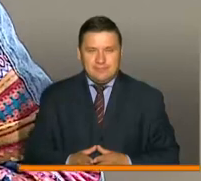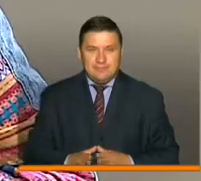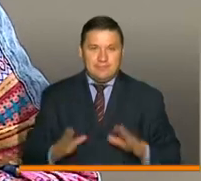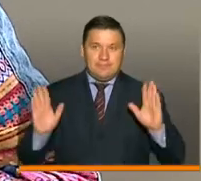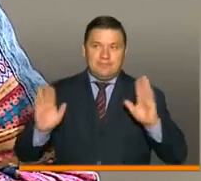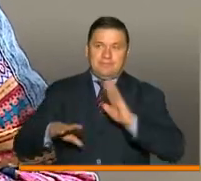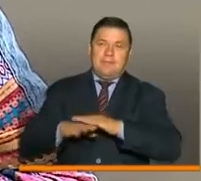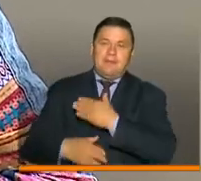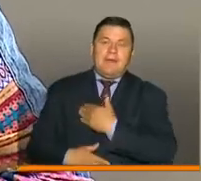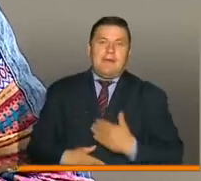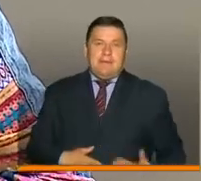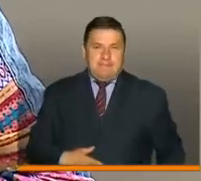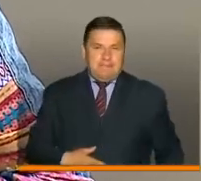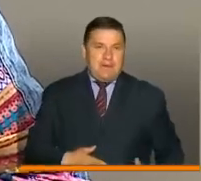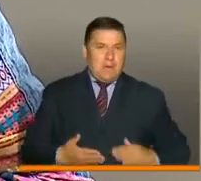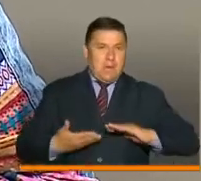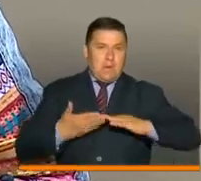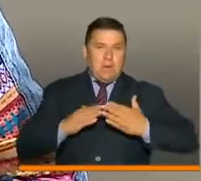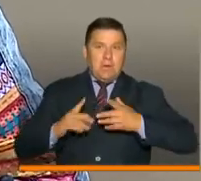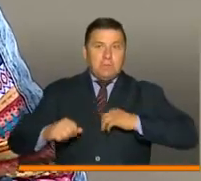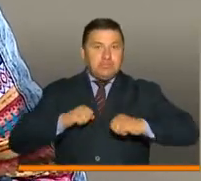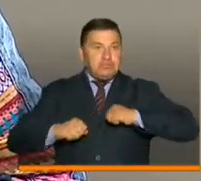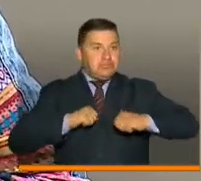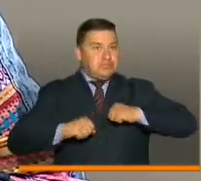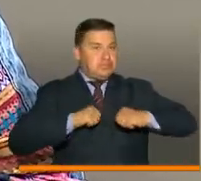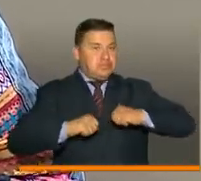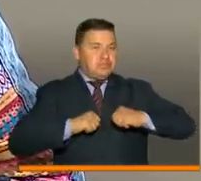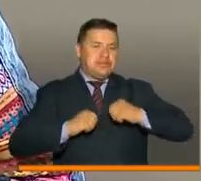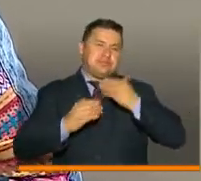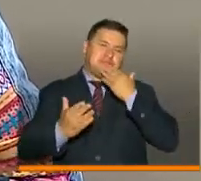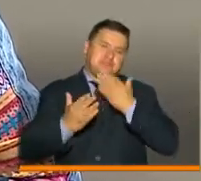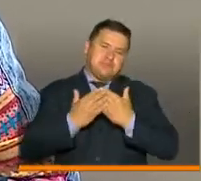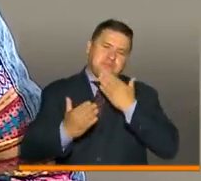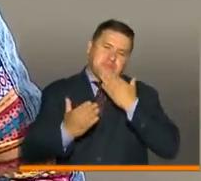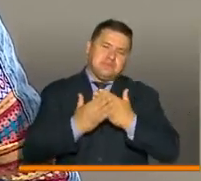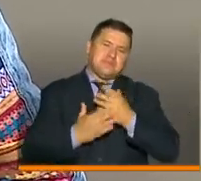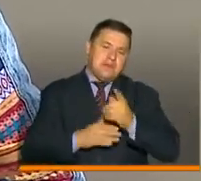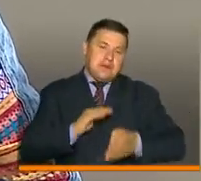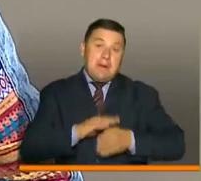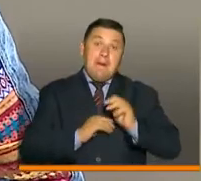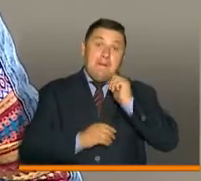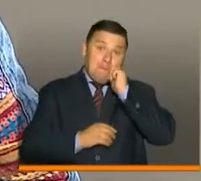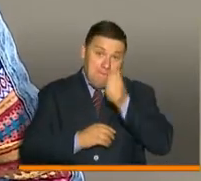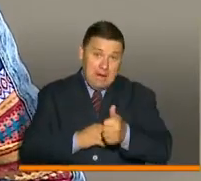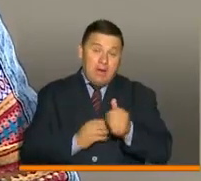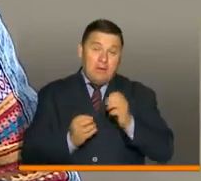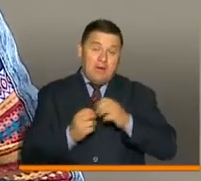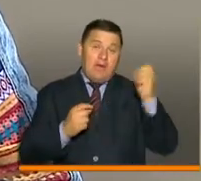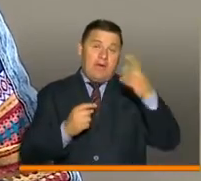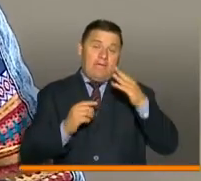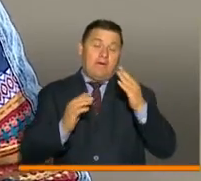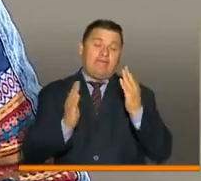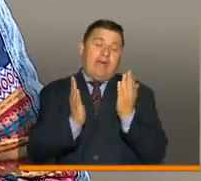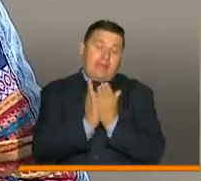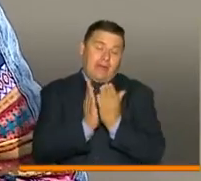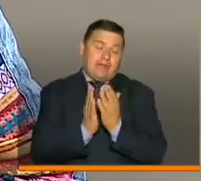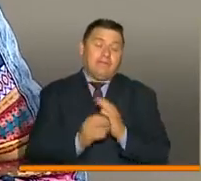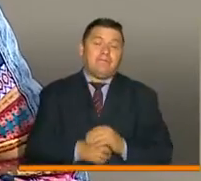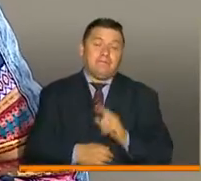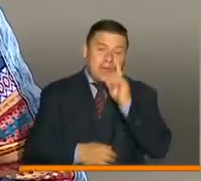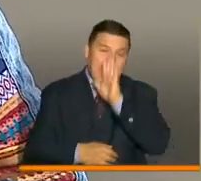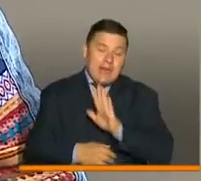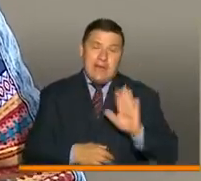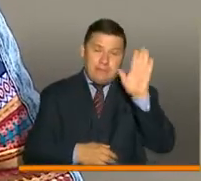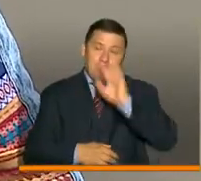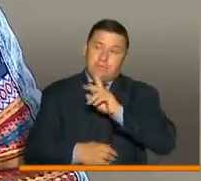Bueno, presidente, veíamos ahí una comunidad muy activa. A todos muchas gracias y decirles que sigan mañana con nosotros en el Foro Educativo Nacional. Y otra